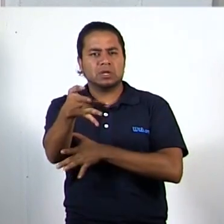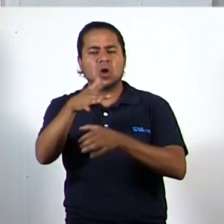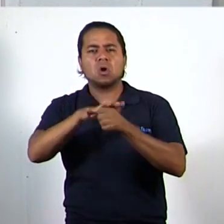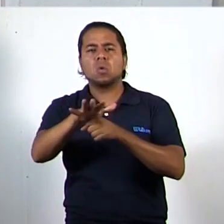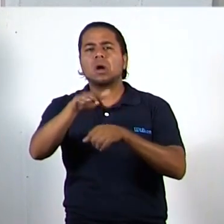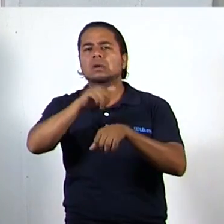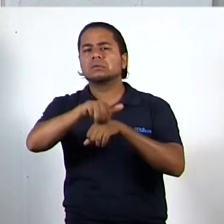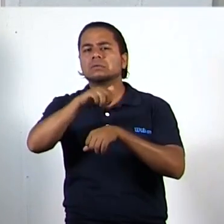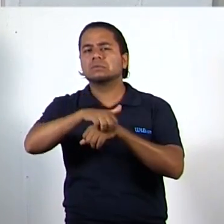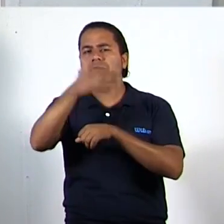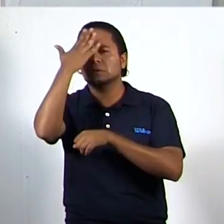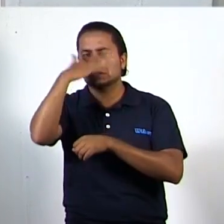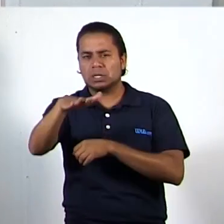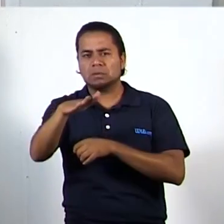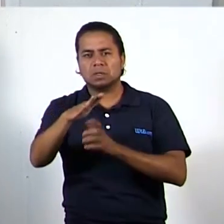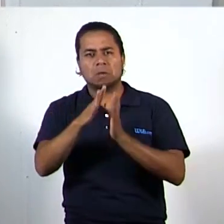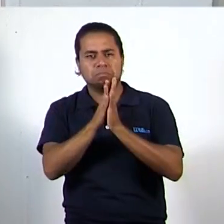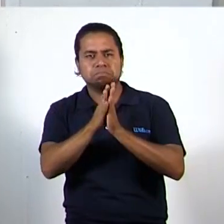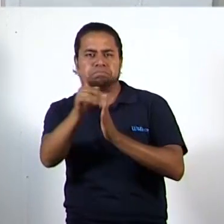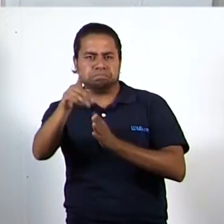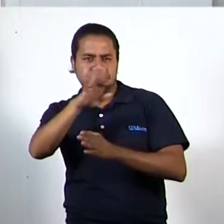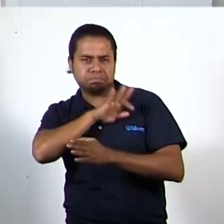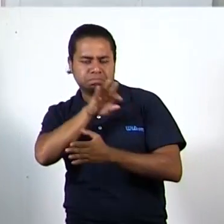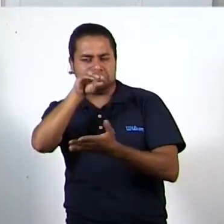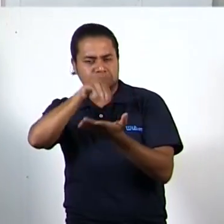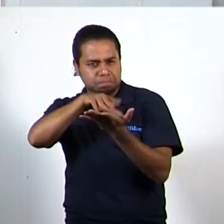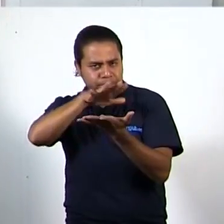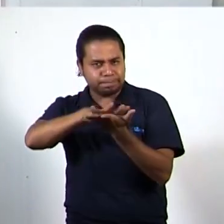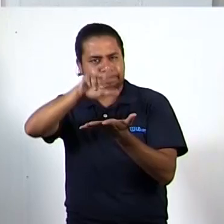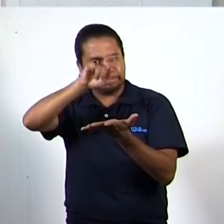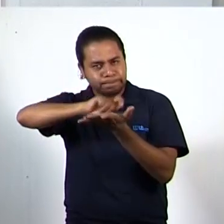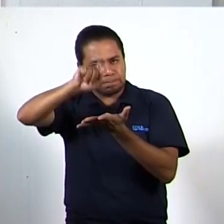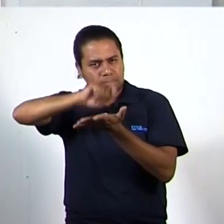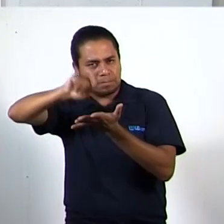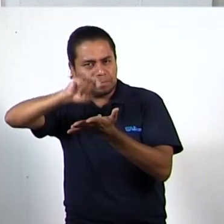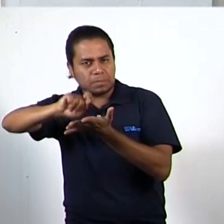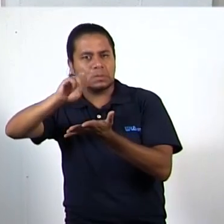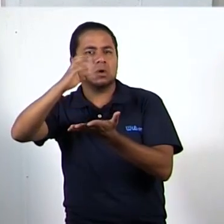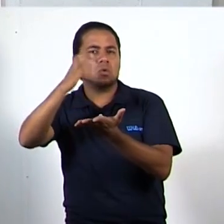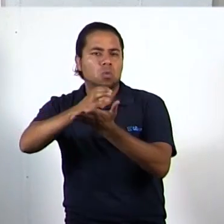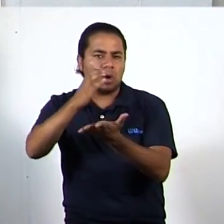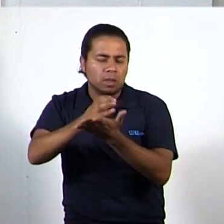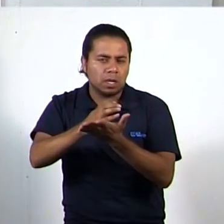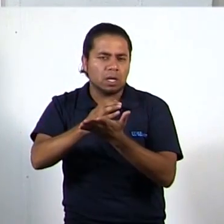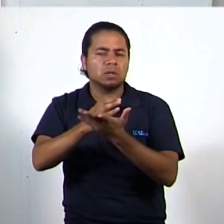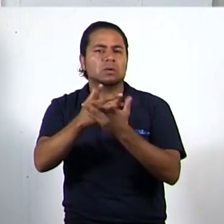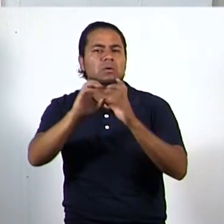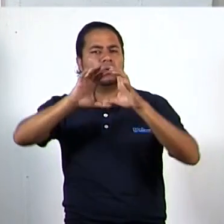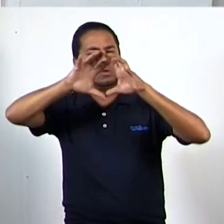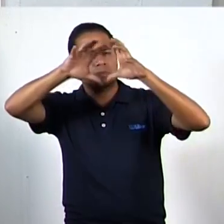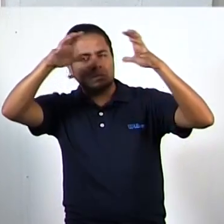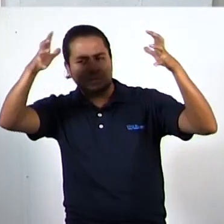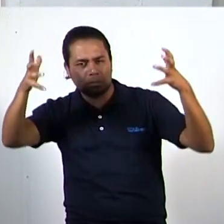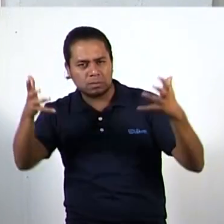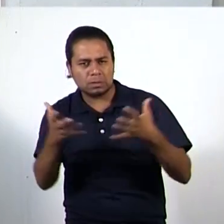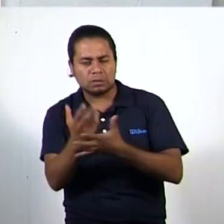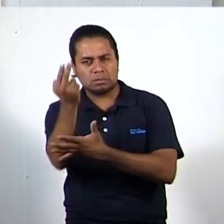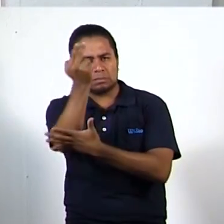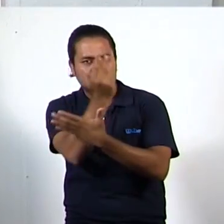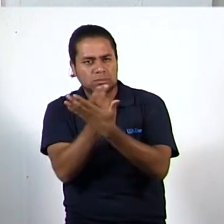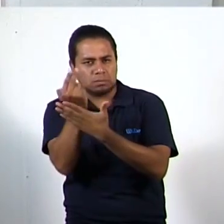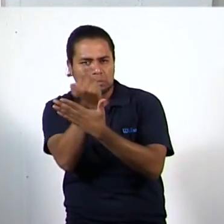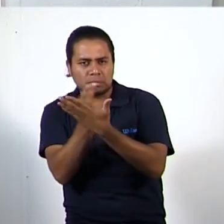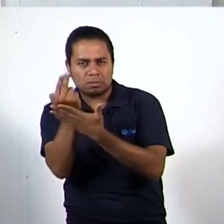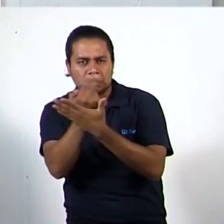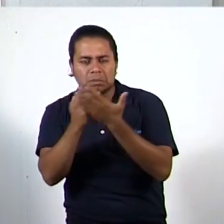conoces tú? Por favor, regístralos en tu libreta, ya sea con un mapa mental, que es lo preferente, y mucho más